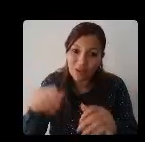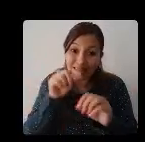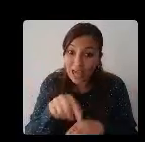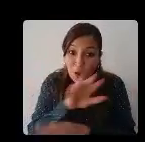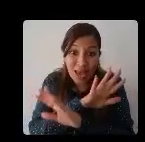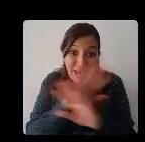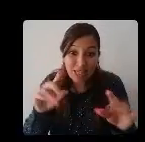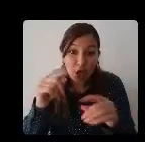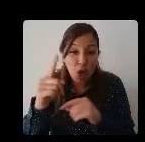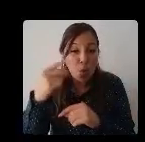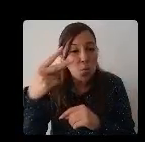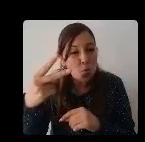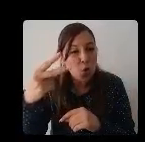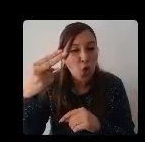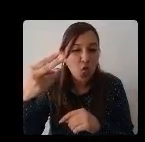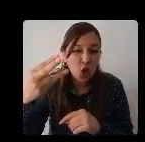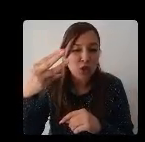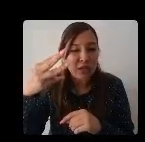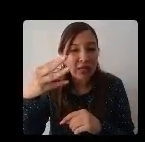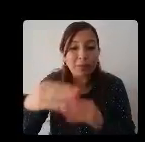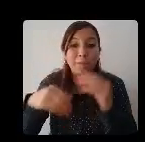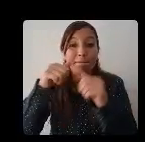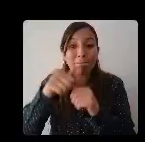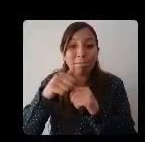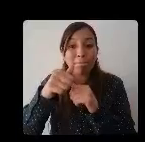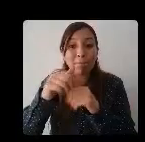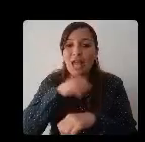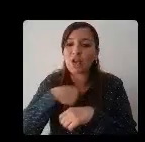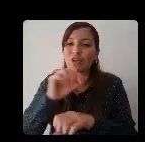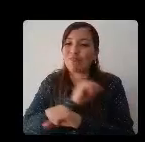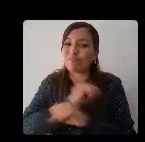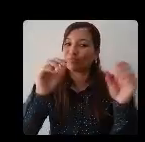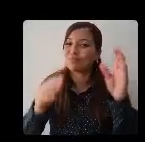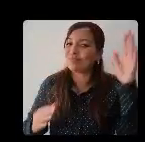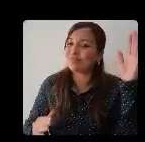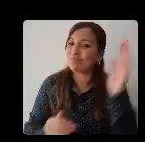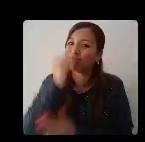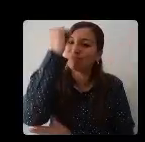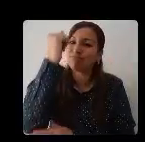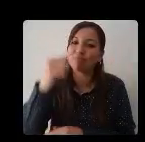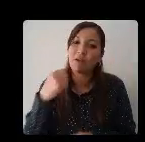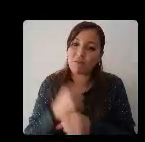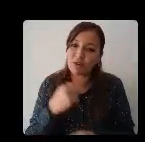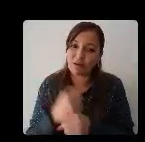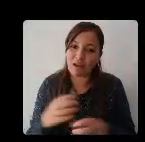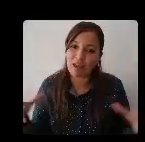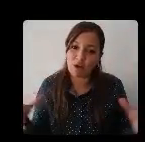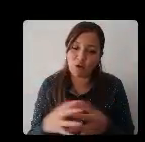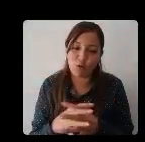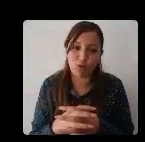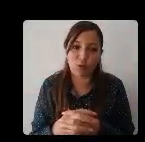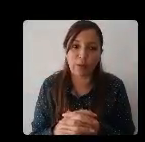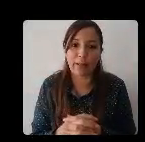acorde a la modernidad, lamentablemente pierdes muchas oportunidades, ¿no? Y nosotros no queremos perder esas oportunidades, queremos seguir avanzando y